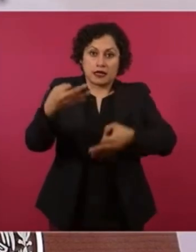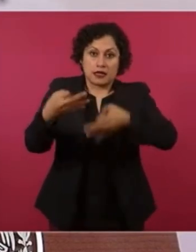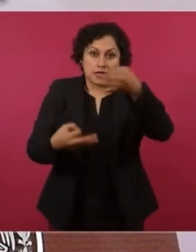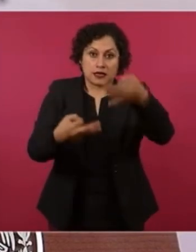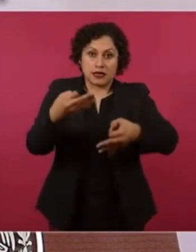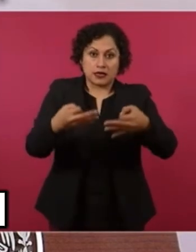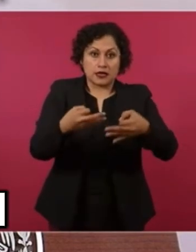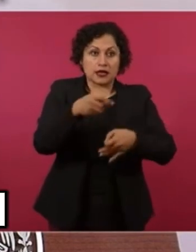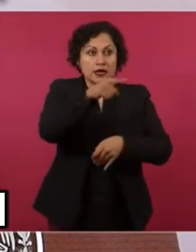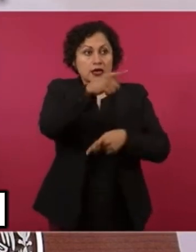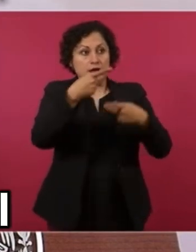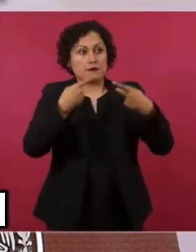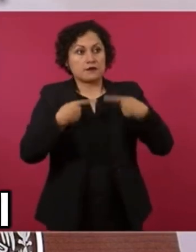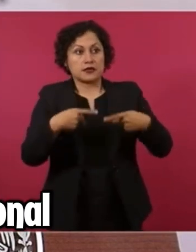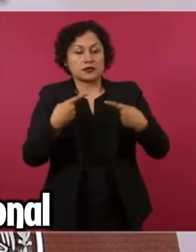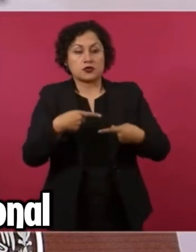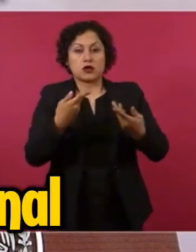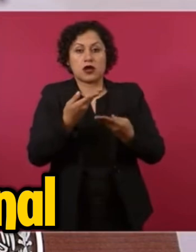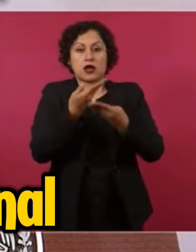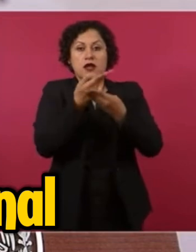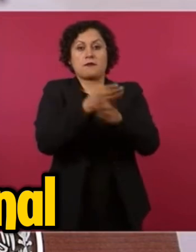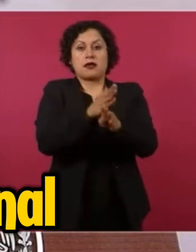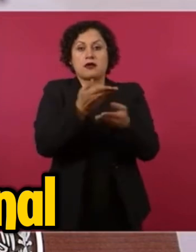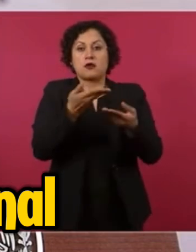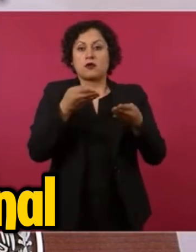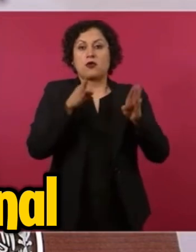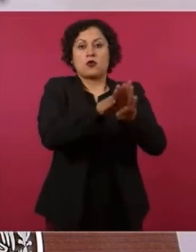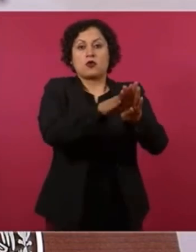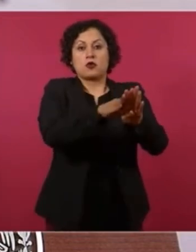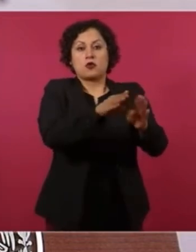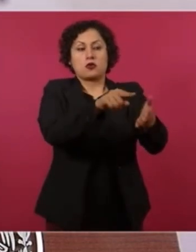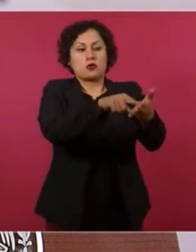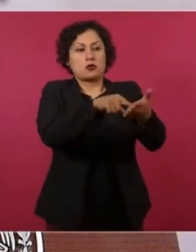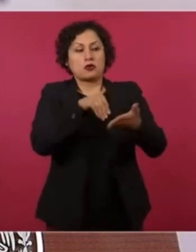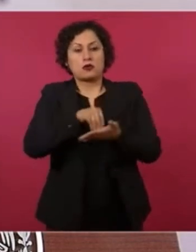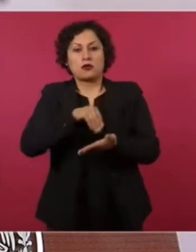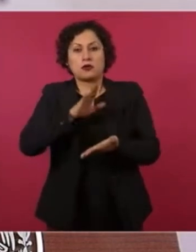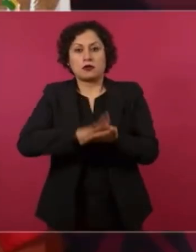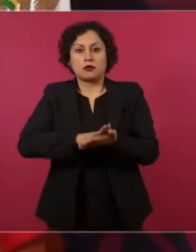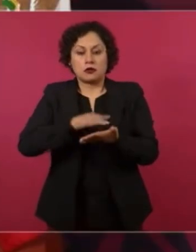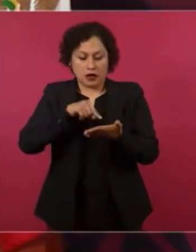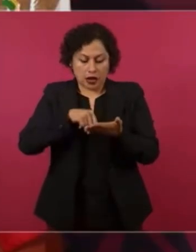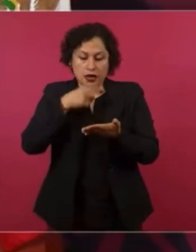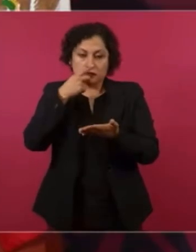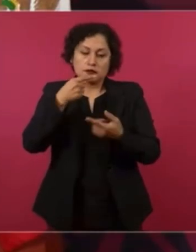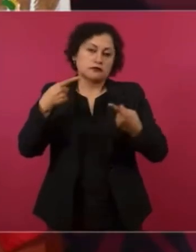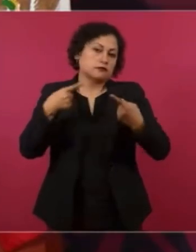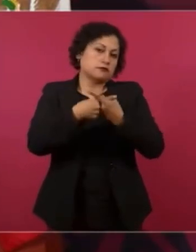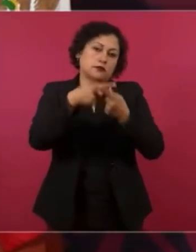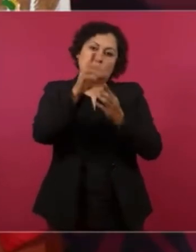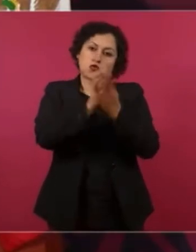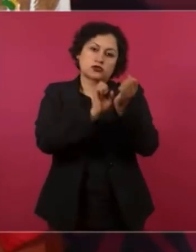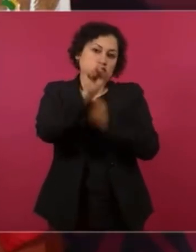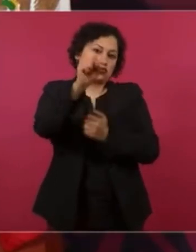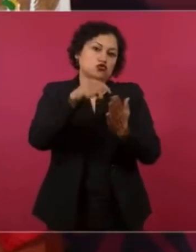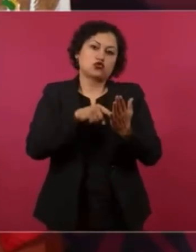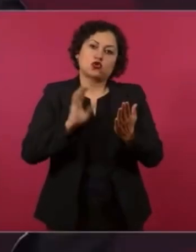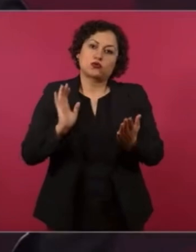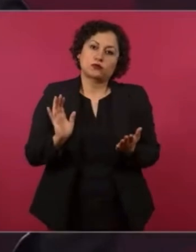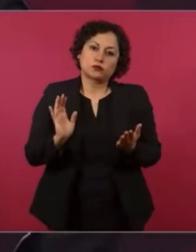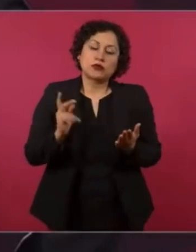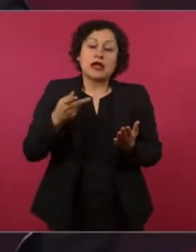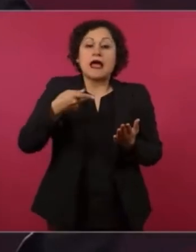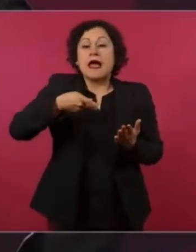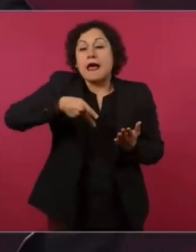personas bloqueadas, es un procedimiento inconstitucional, excepto cuando lo pide alguien del